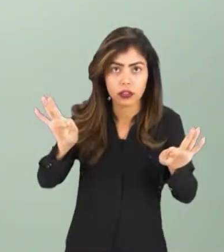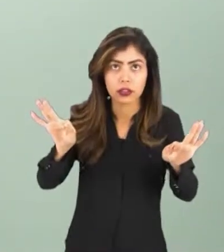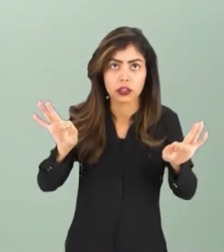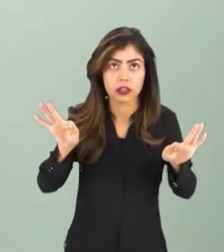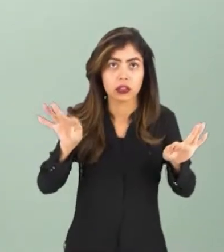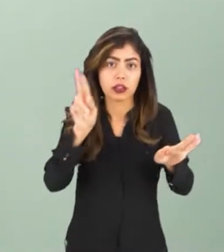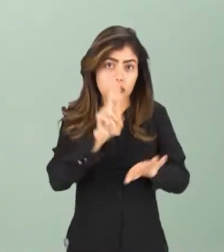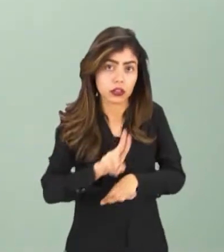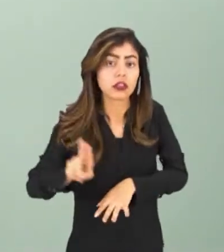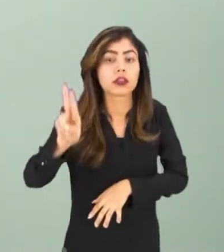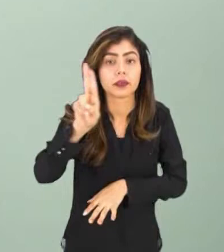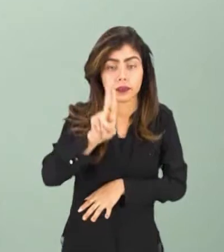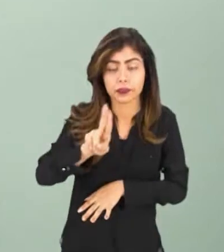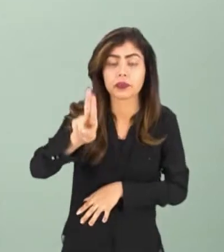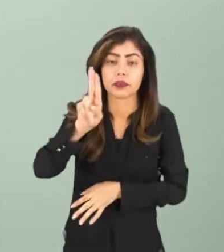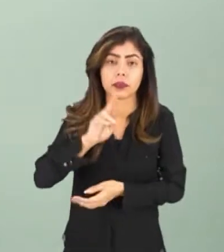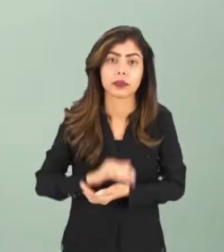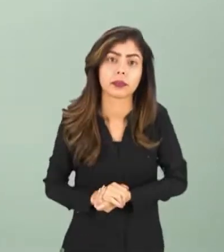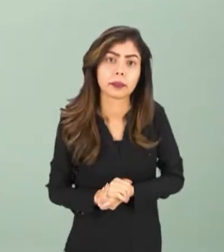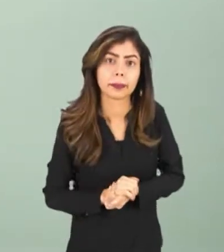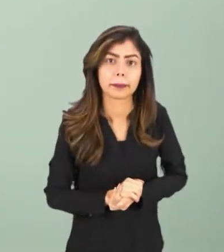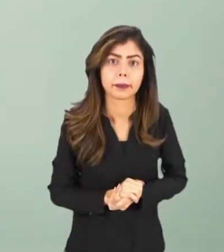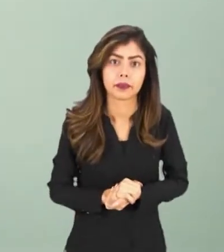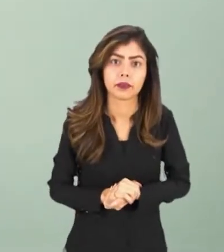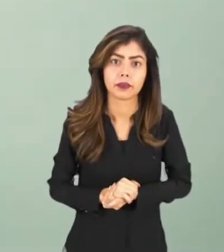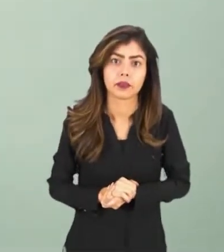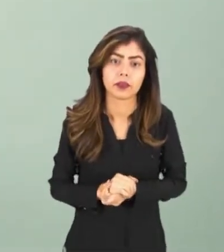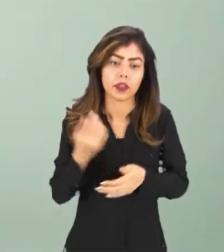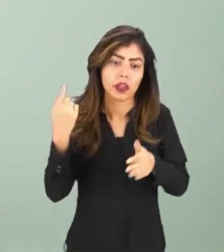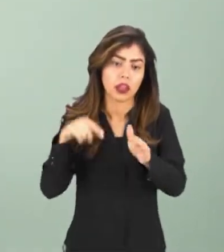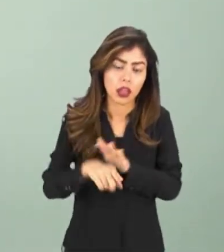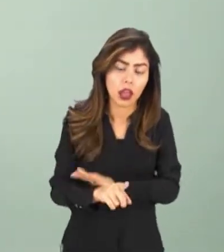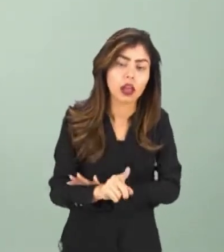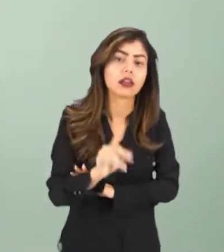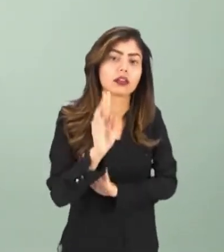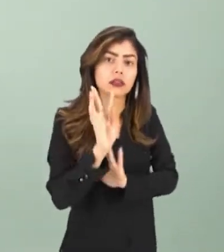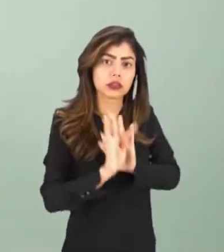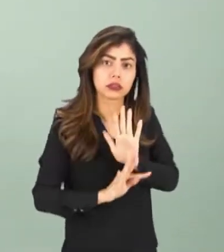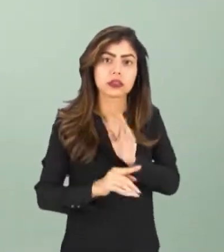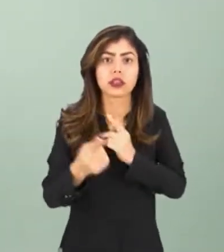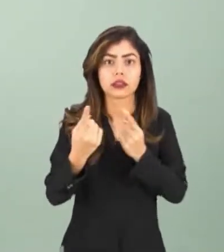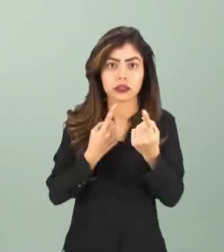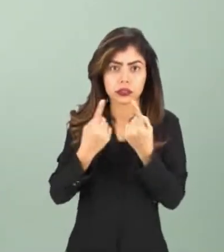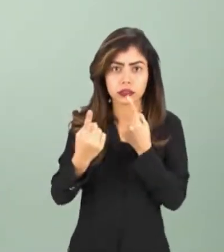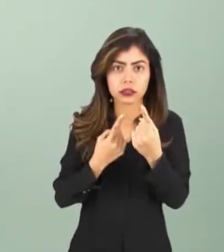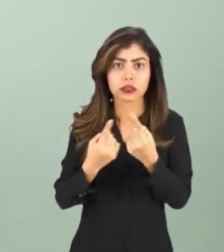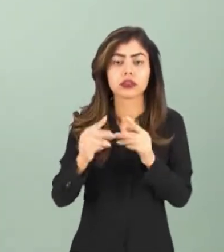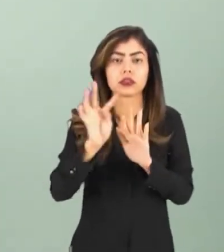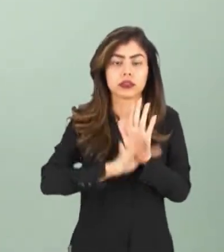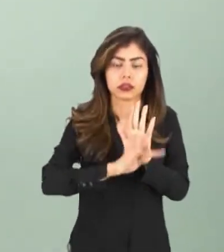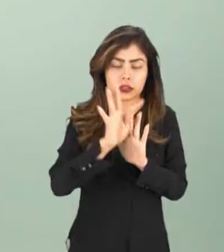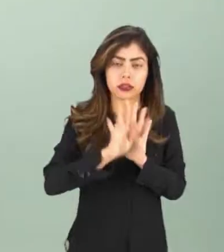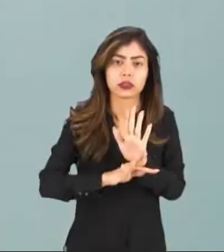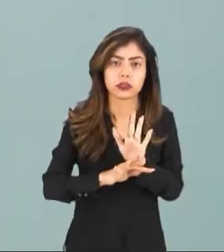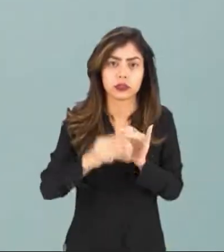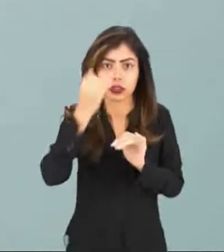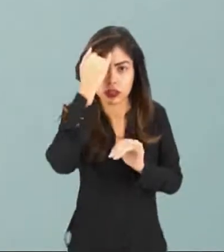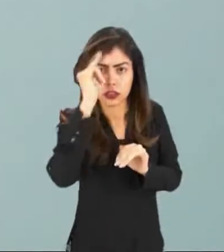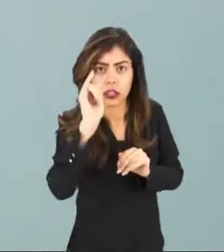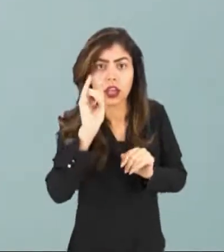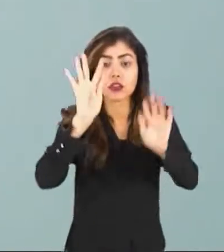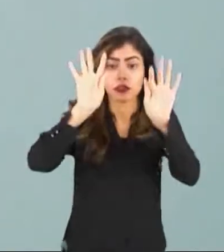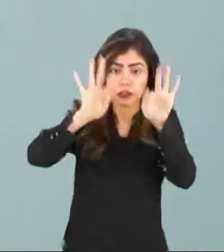sí que usamos para introducir los discursos sesión un texto hay de